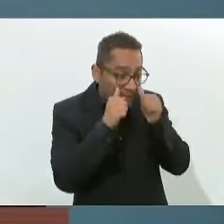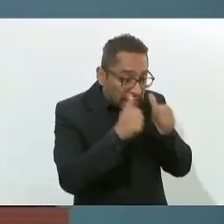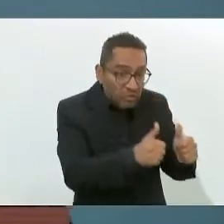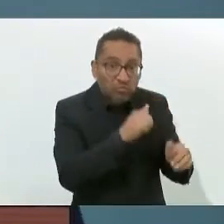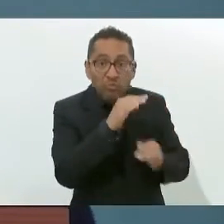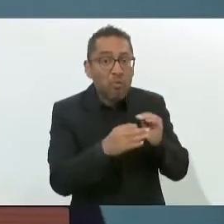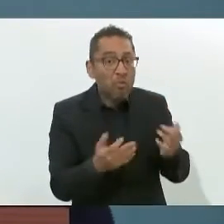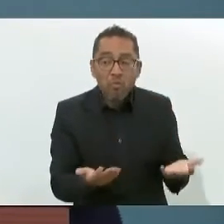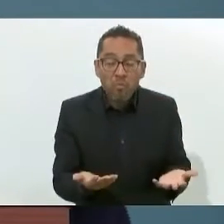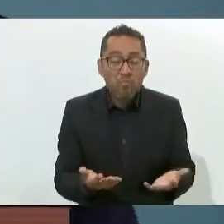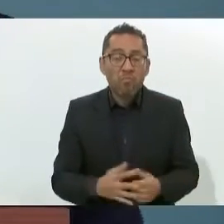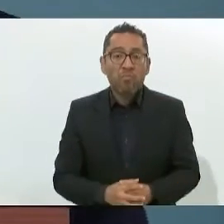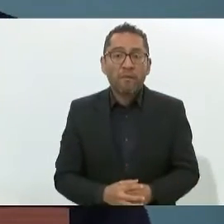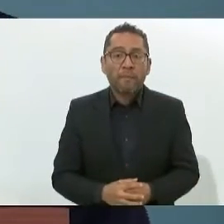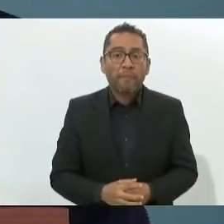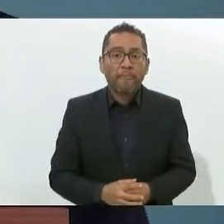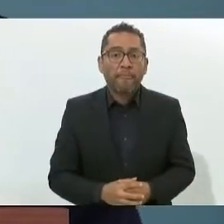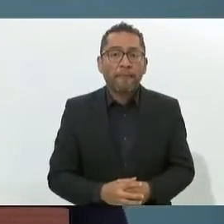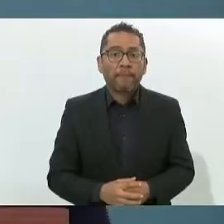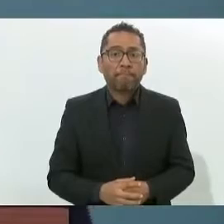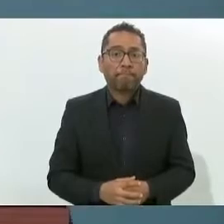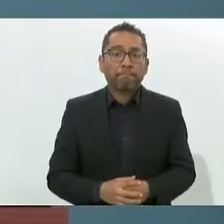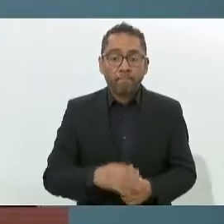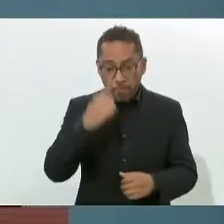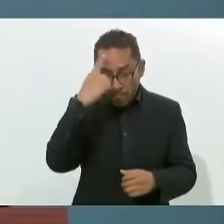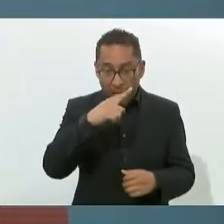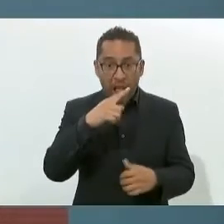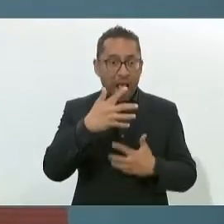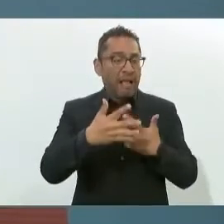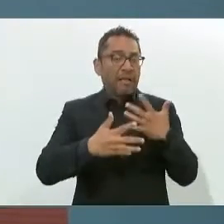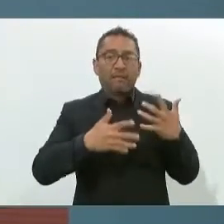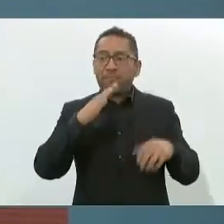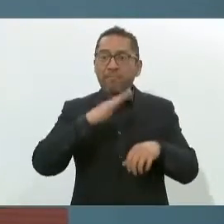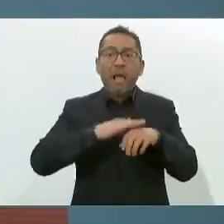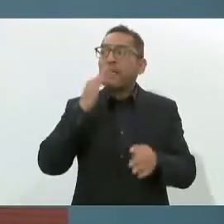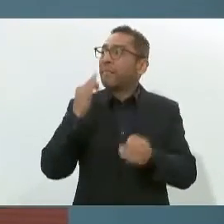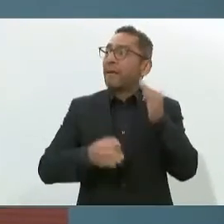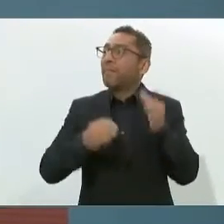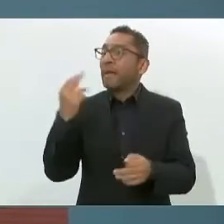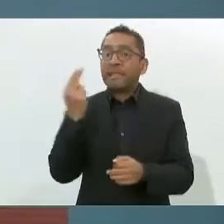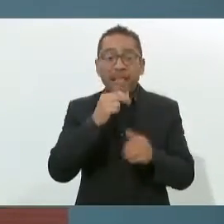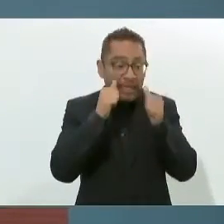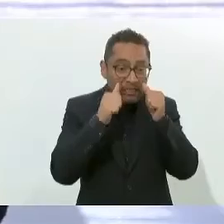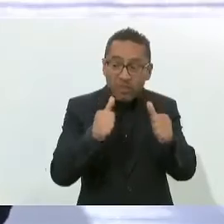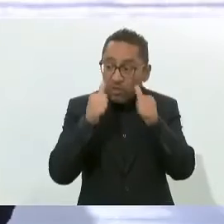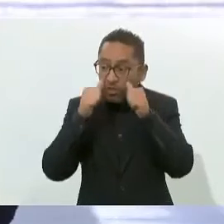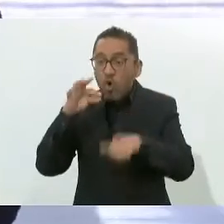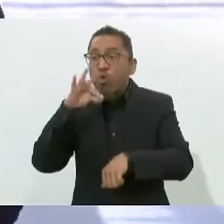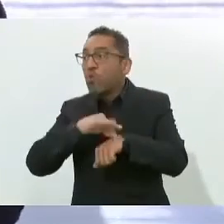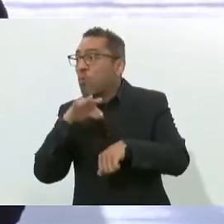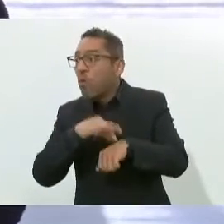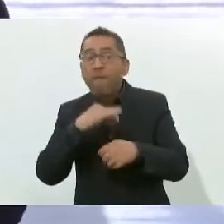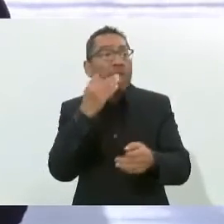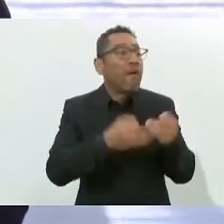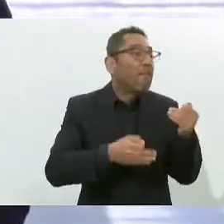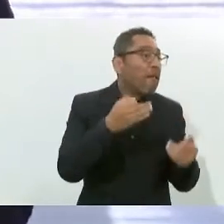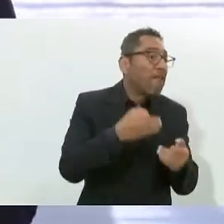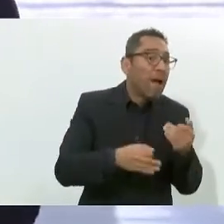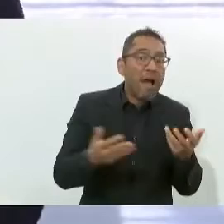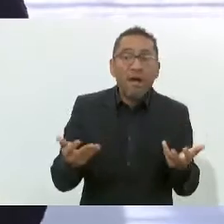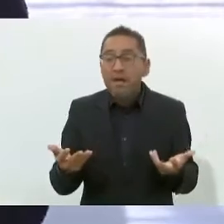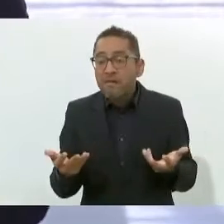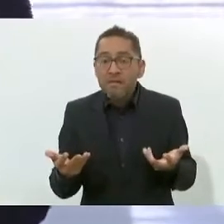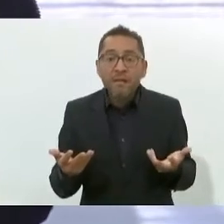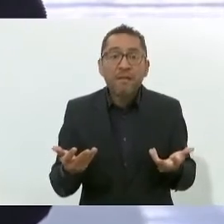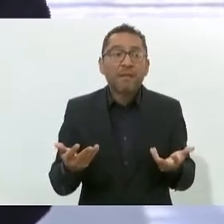no nos desbordara la demanda de atención médica